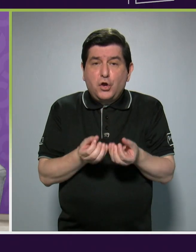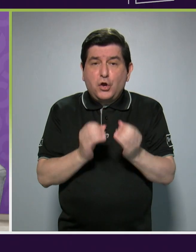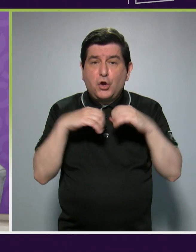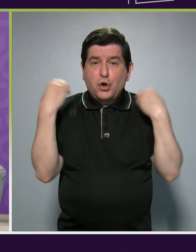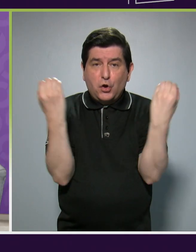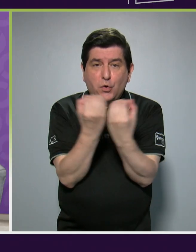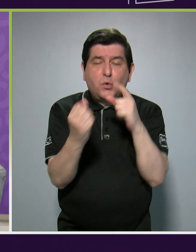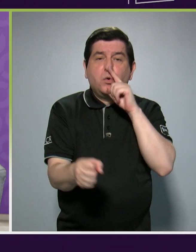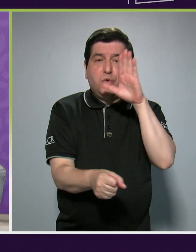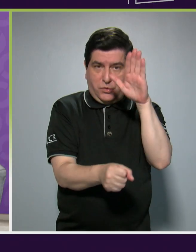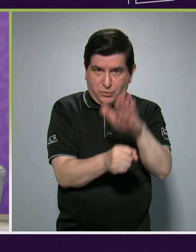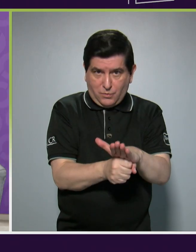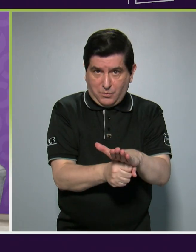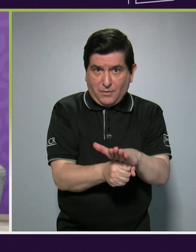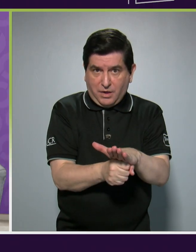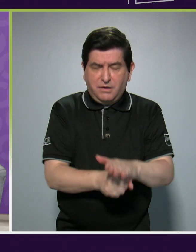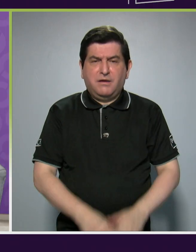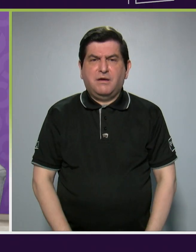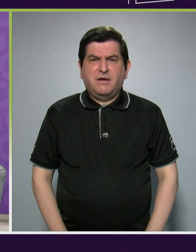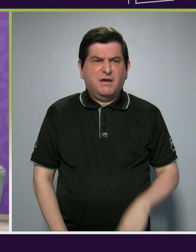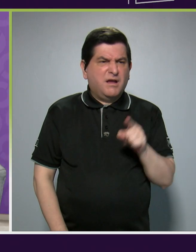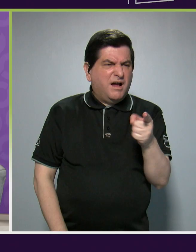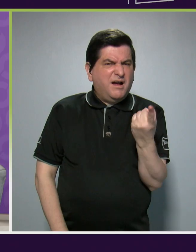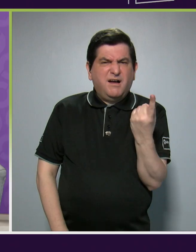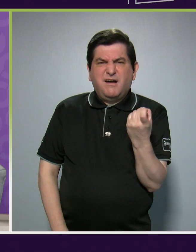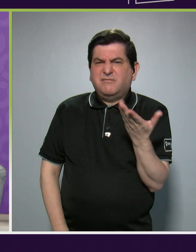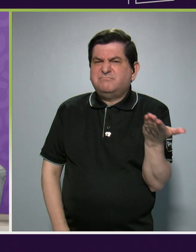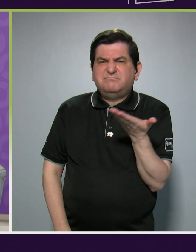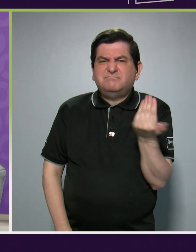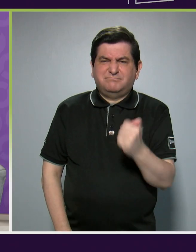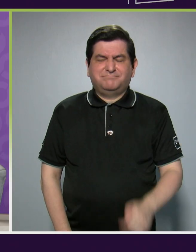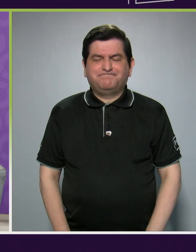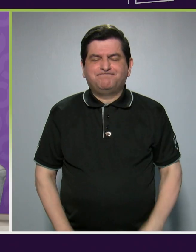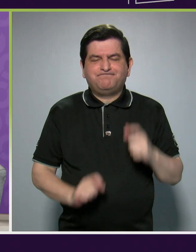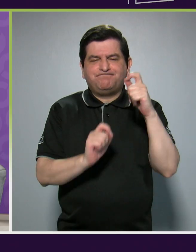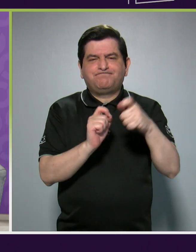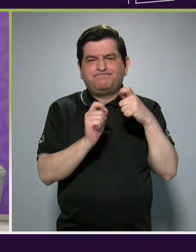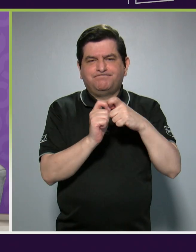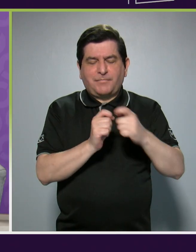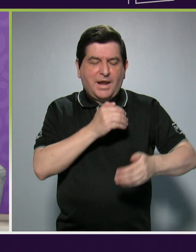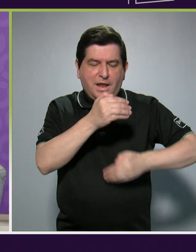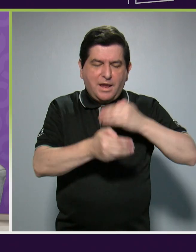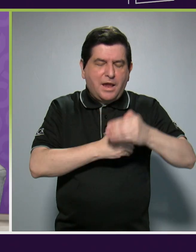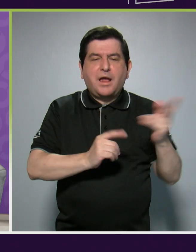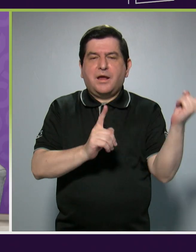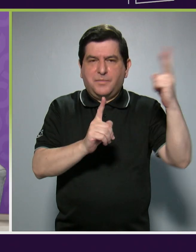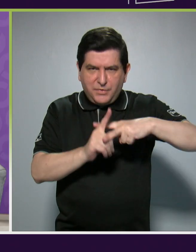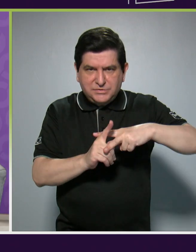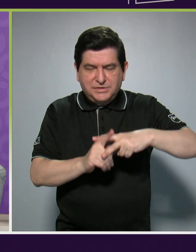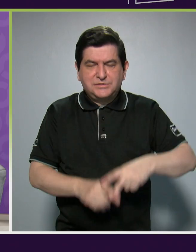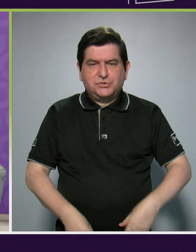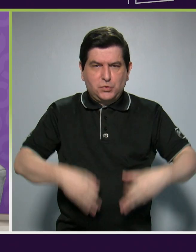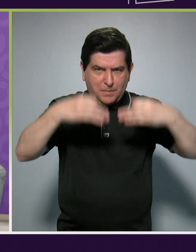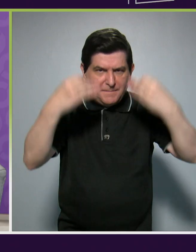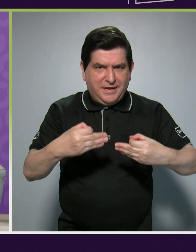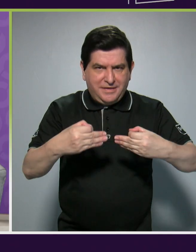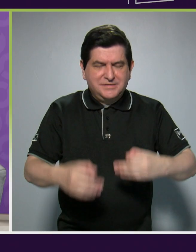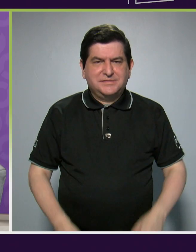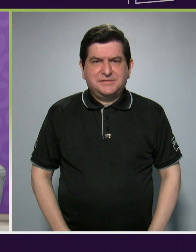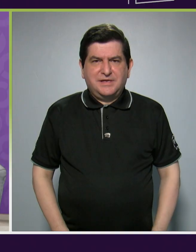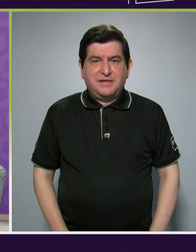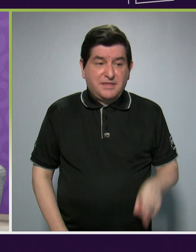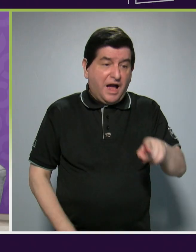el cumplimiento, ¿verdad? Porque aquí lo que está faltando es justamente ese protocolo que ayuda a definir, bueno, si es con un